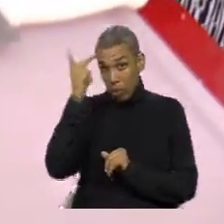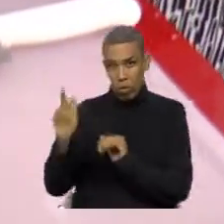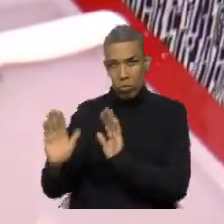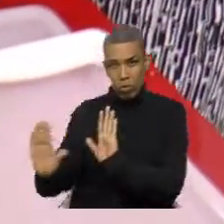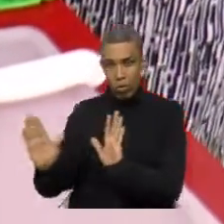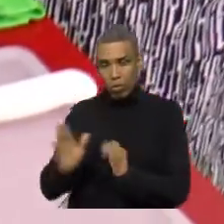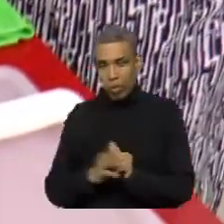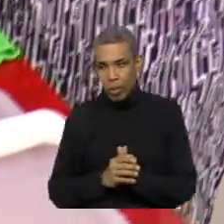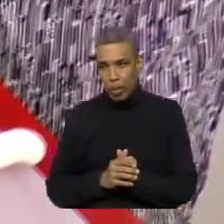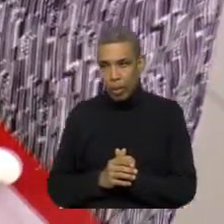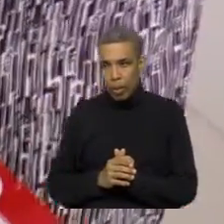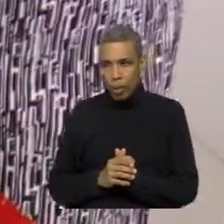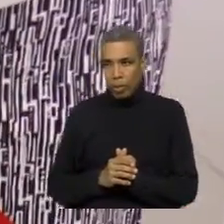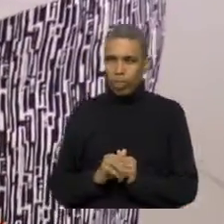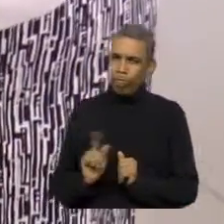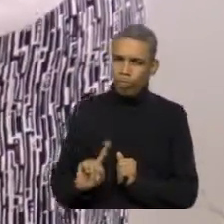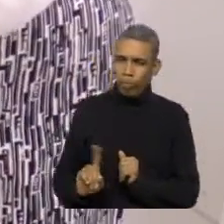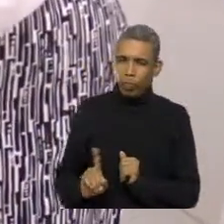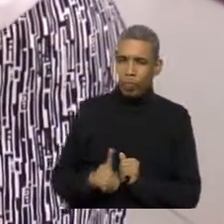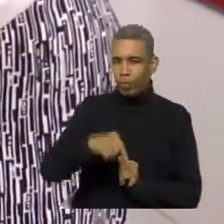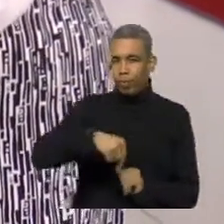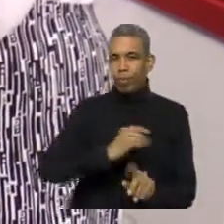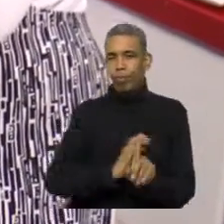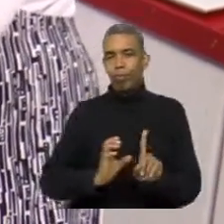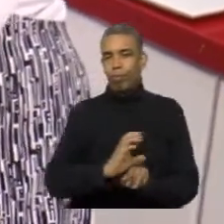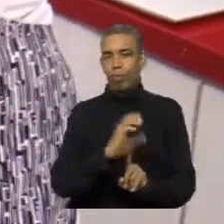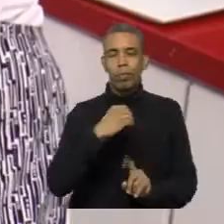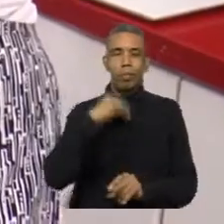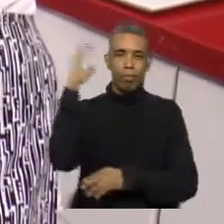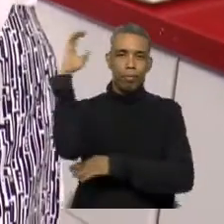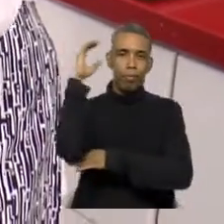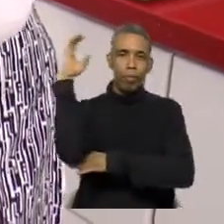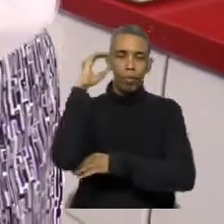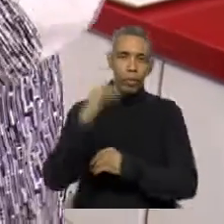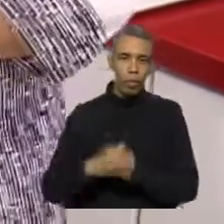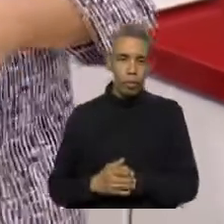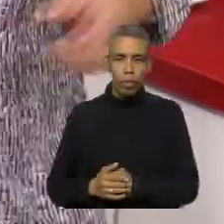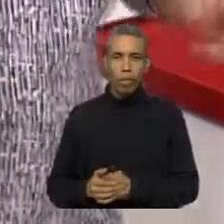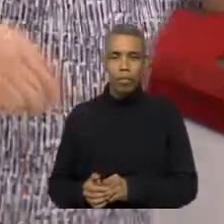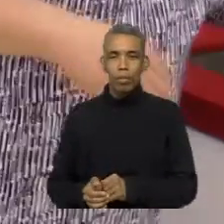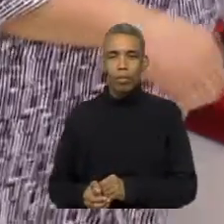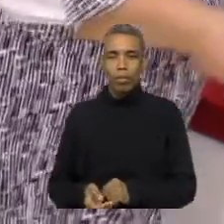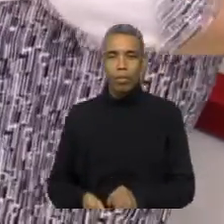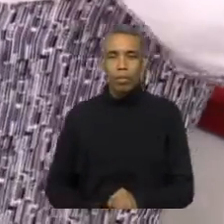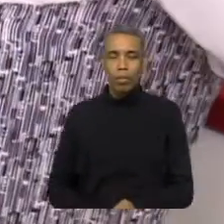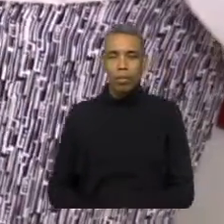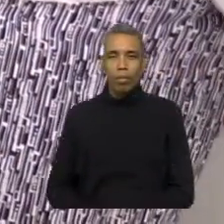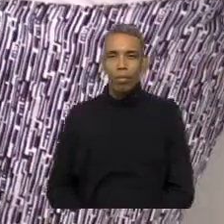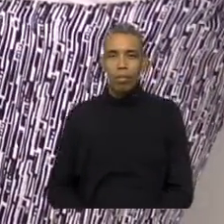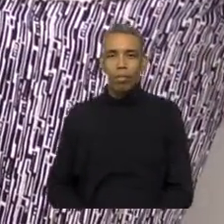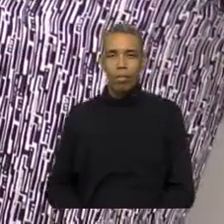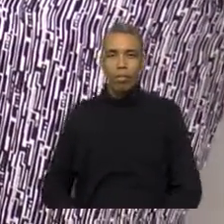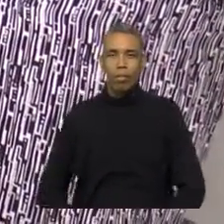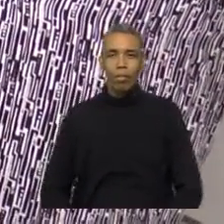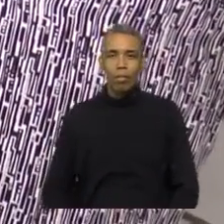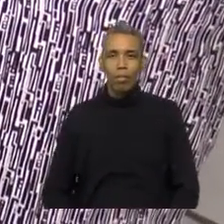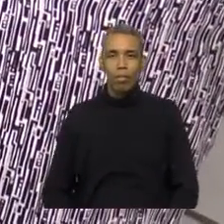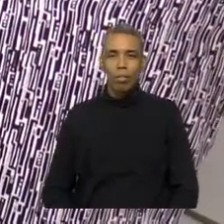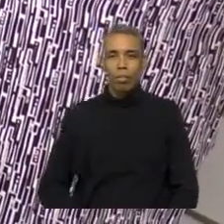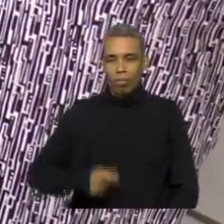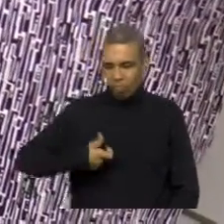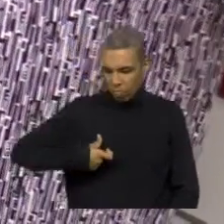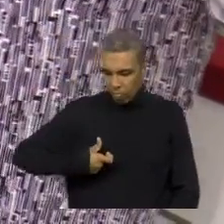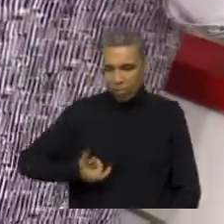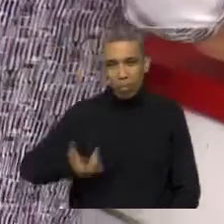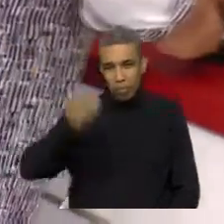y cebolla. Recuerden que el que consumimos acá en las costas es a base de salsa de tomate